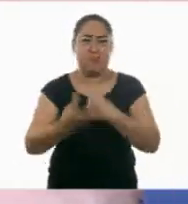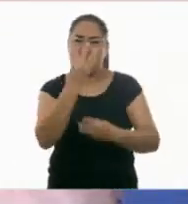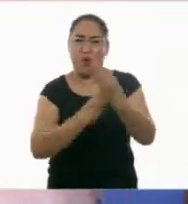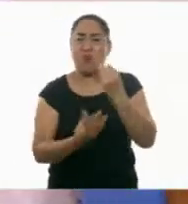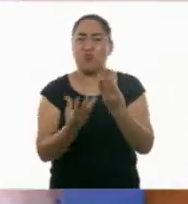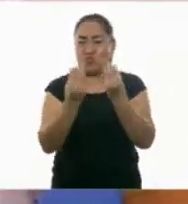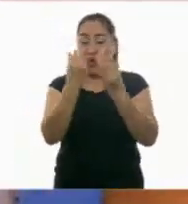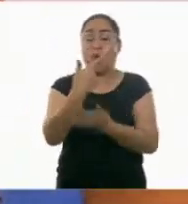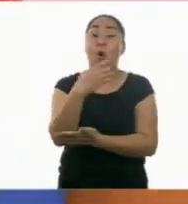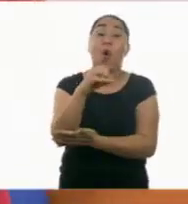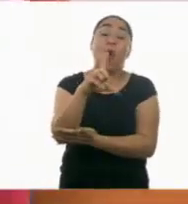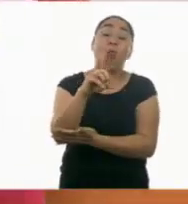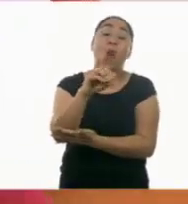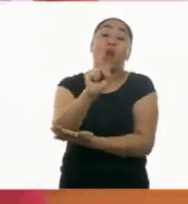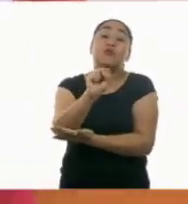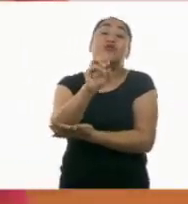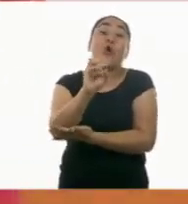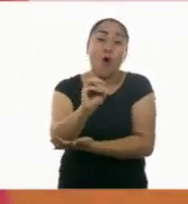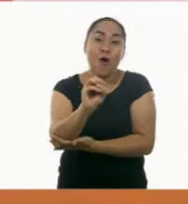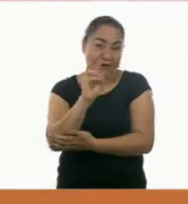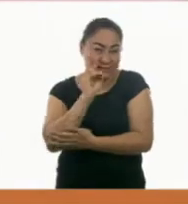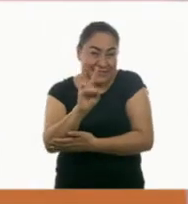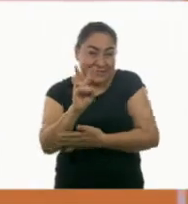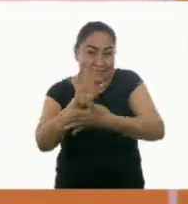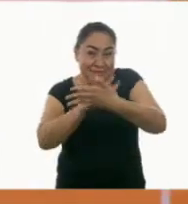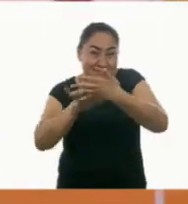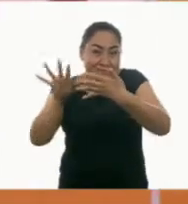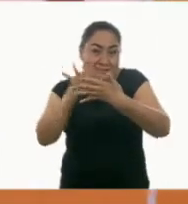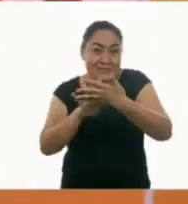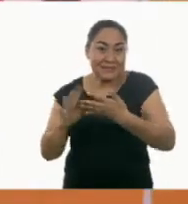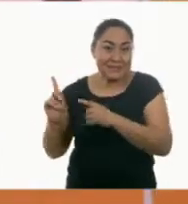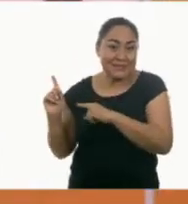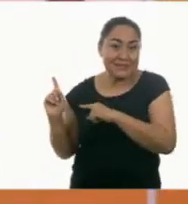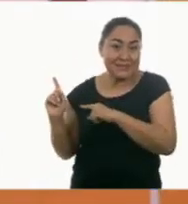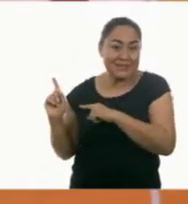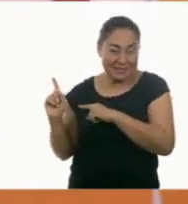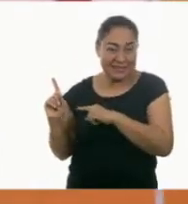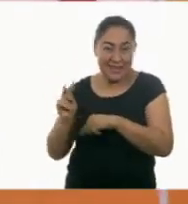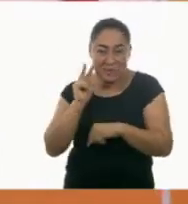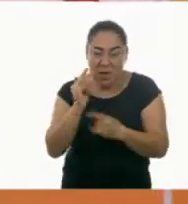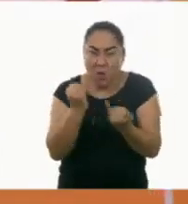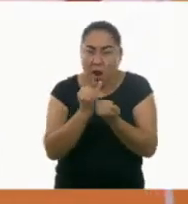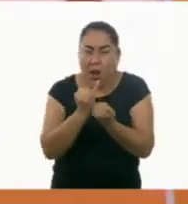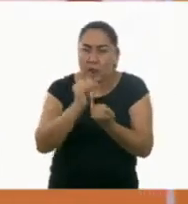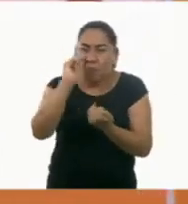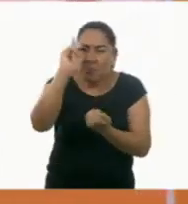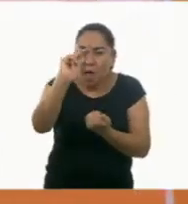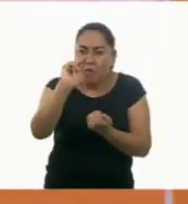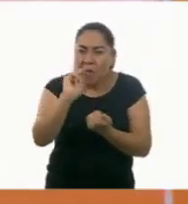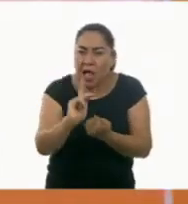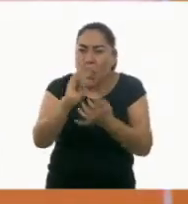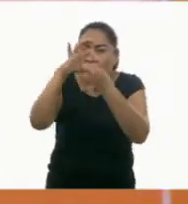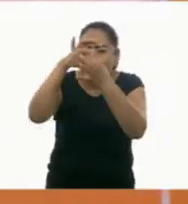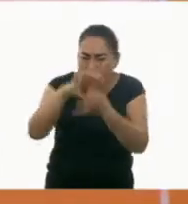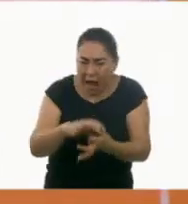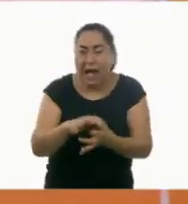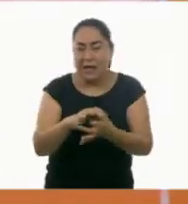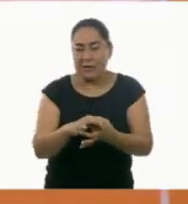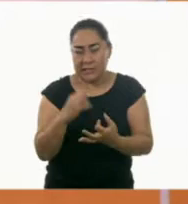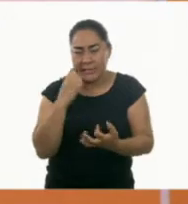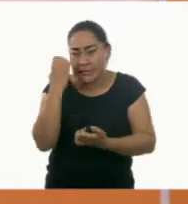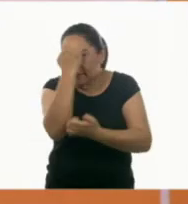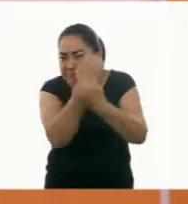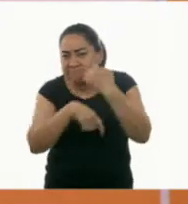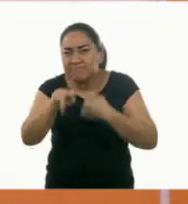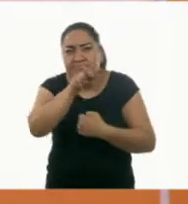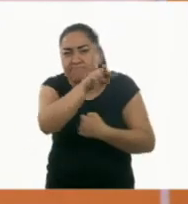vamos a ver que también en el texto de la canción hay unas palabras muy parecidas, ¿verdad? Vamos a analizarlas